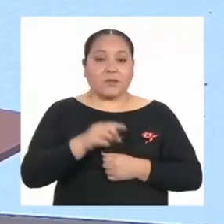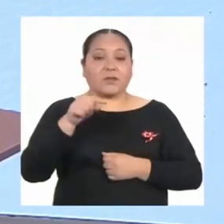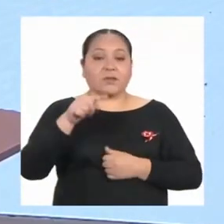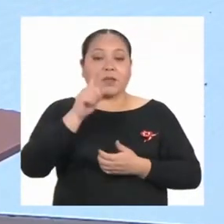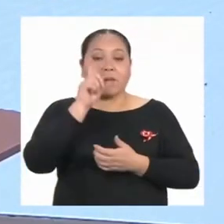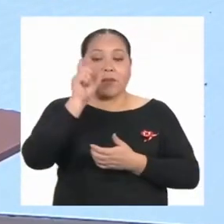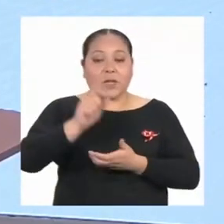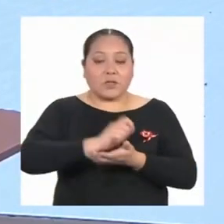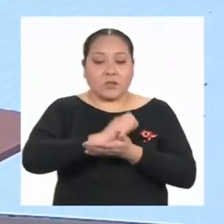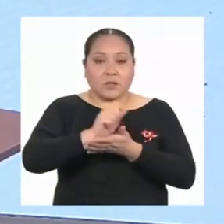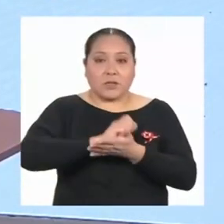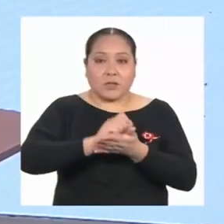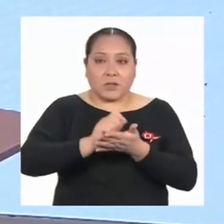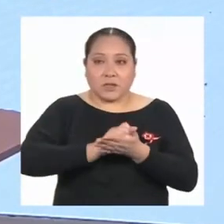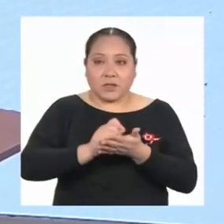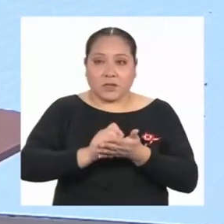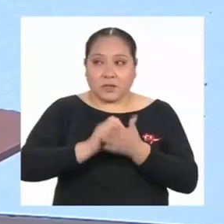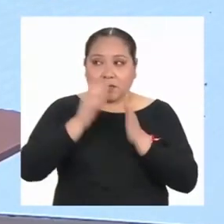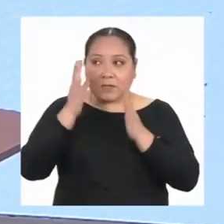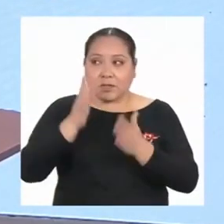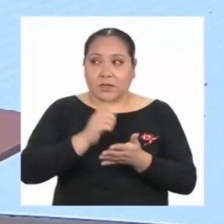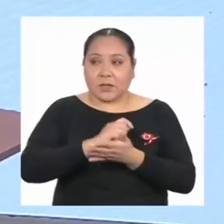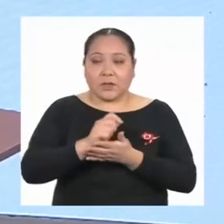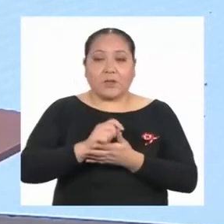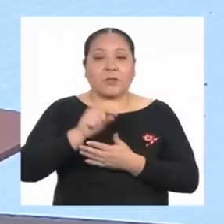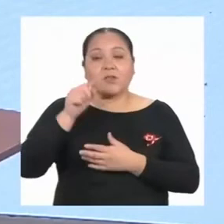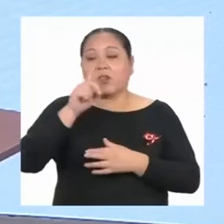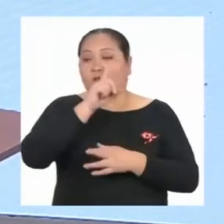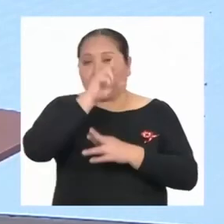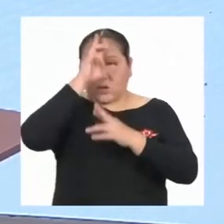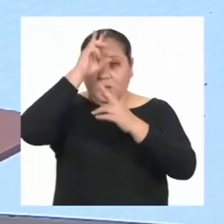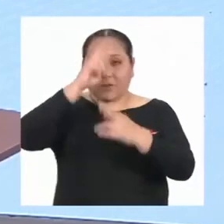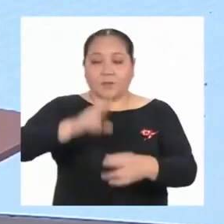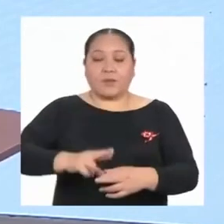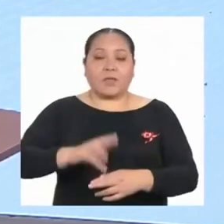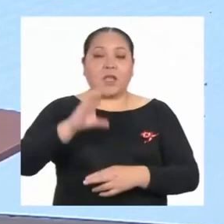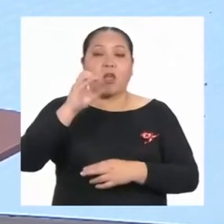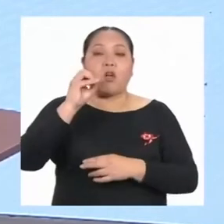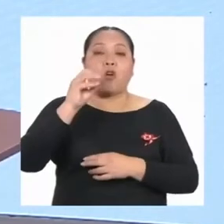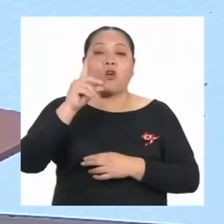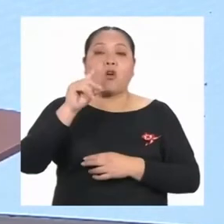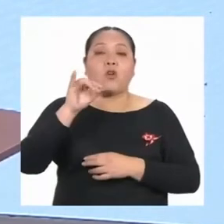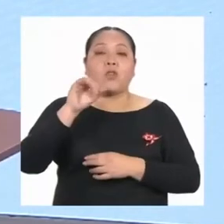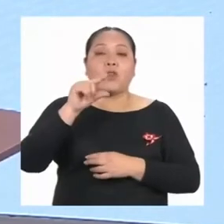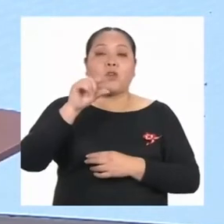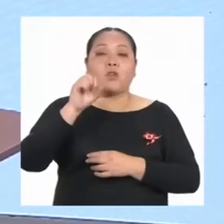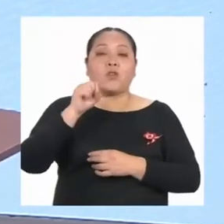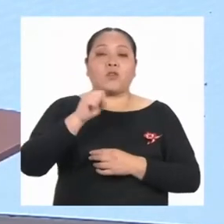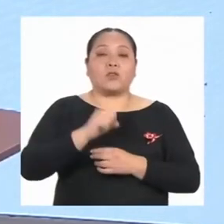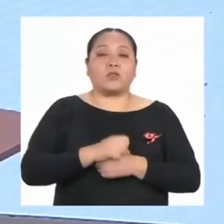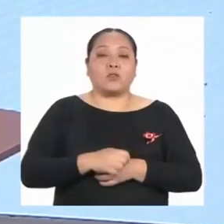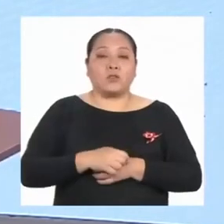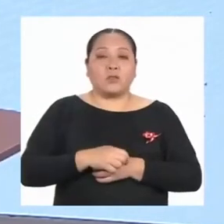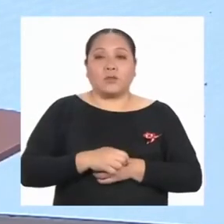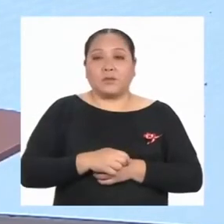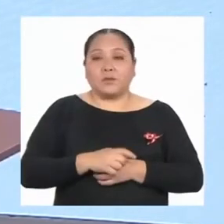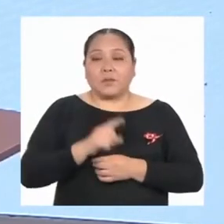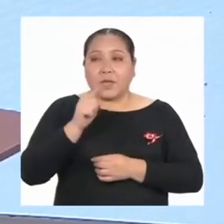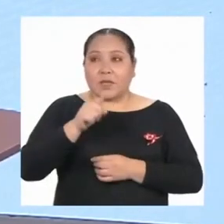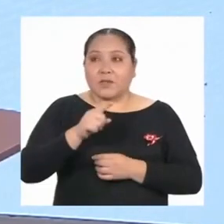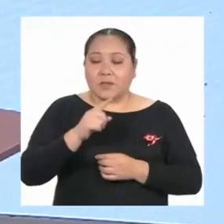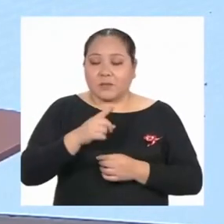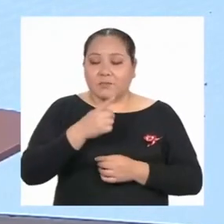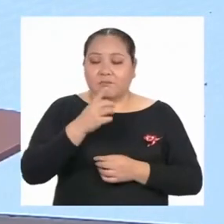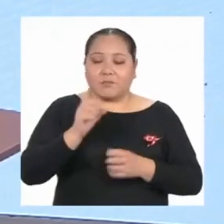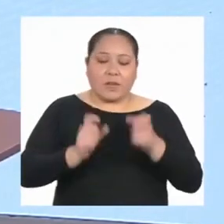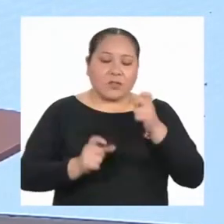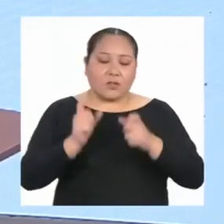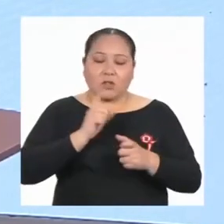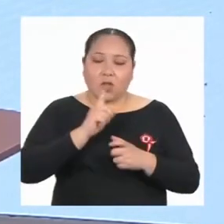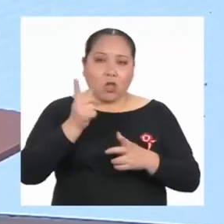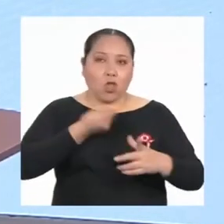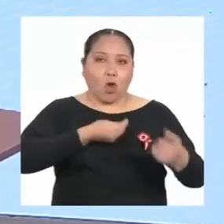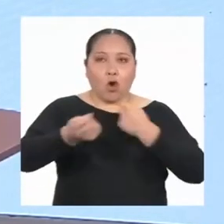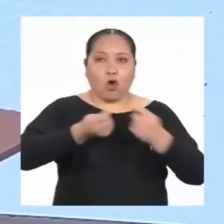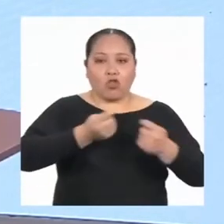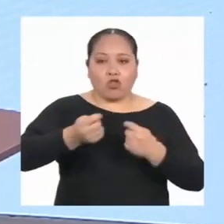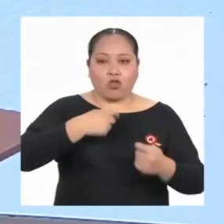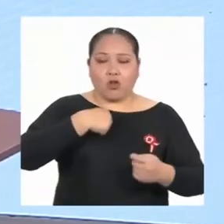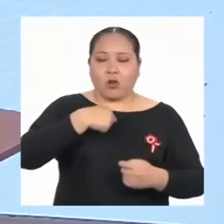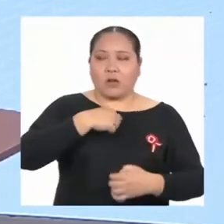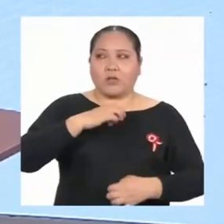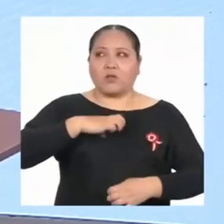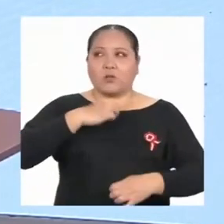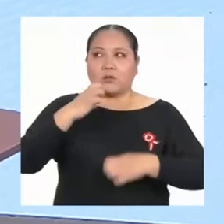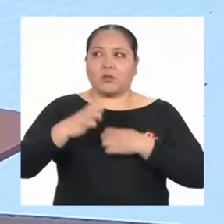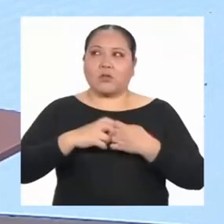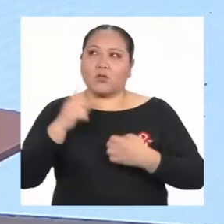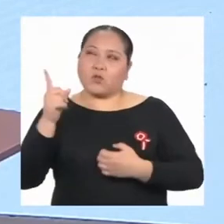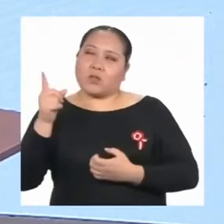menciona que son los que no respetan los códigos de seguridad. En otras palabras, los que se dejan llevar por sus impulsos, o los débiles, como usted